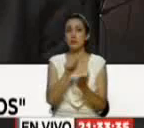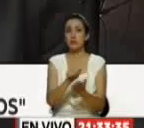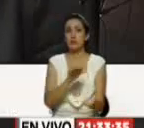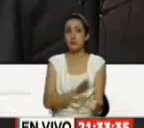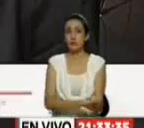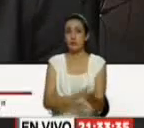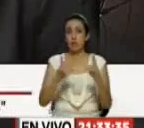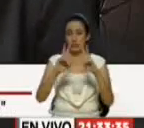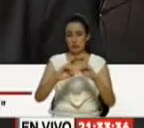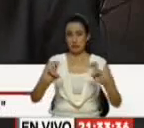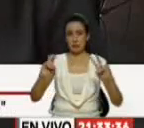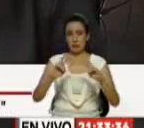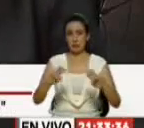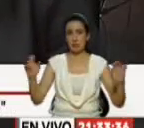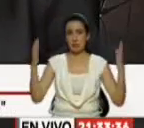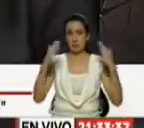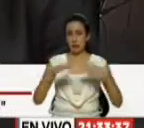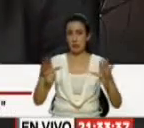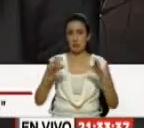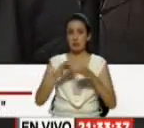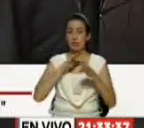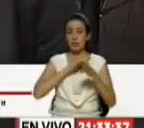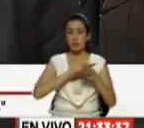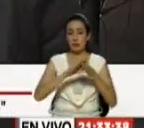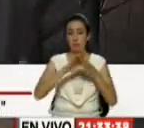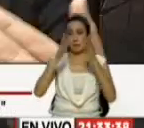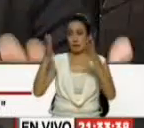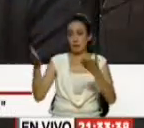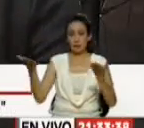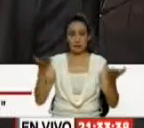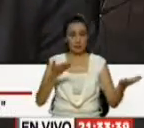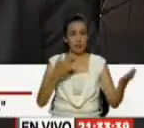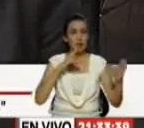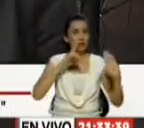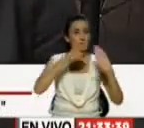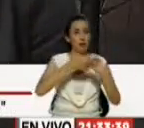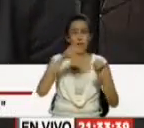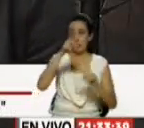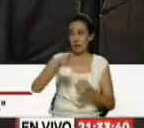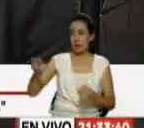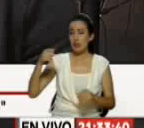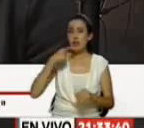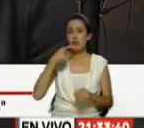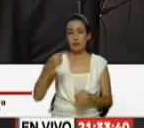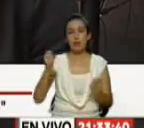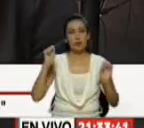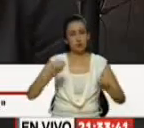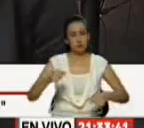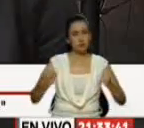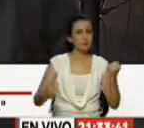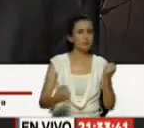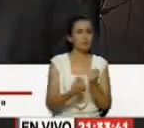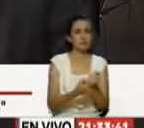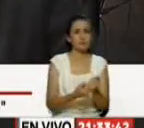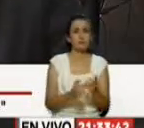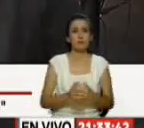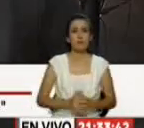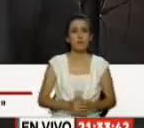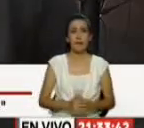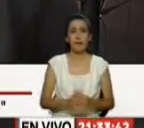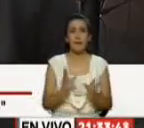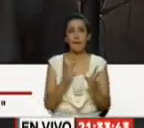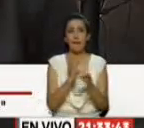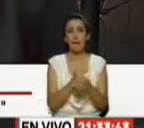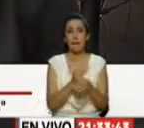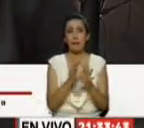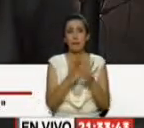las investigaciones que hemos hecho de cada uno de los invitados. Carlos, por su parte, también, como todo profesional, se ha preparado. Hemos